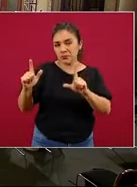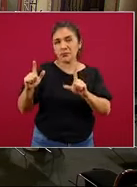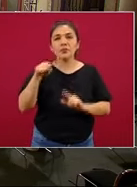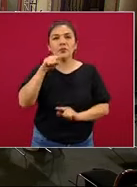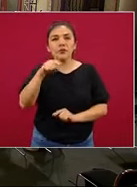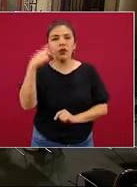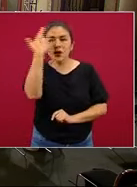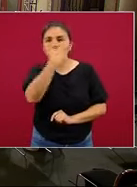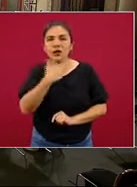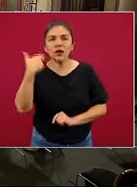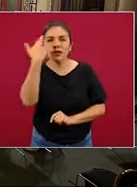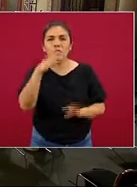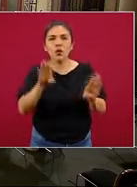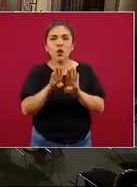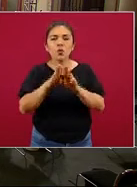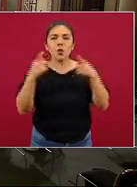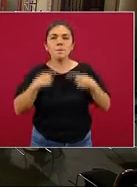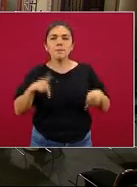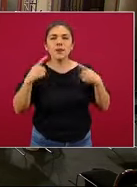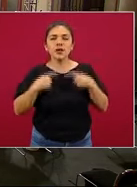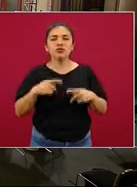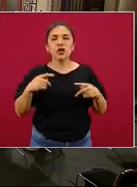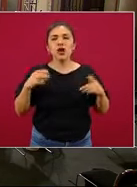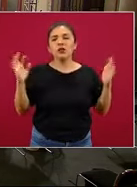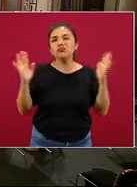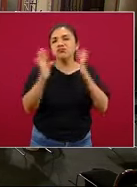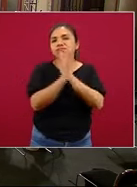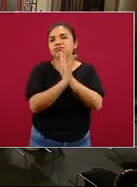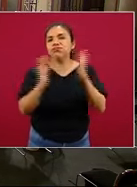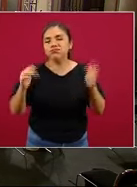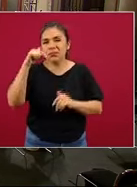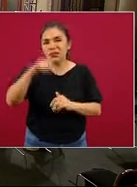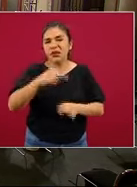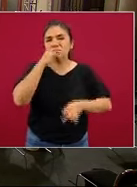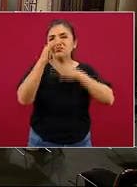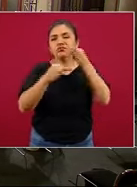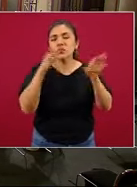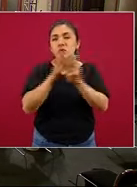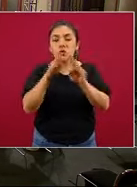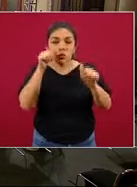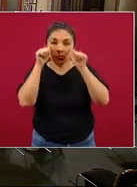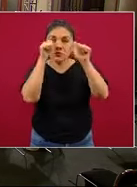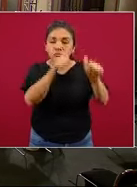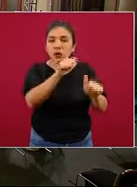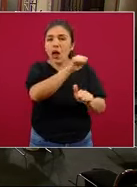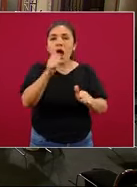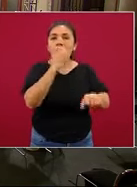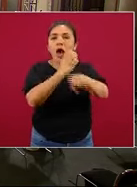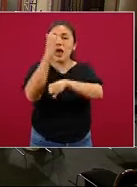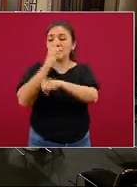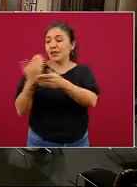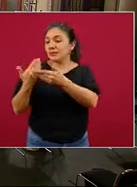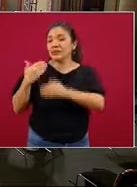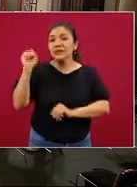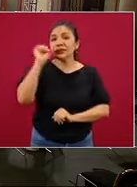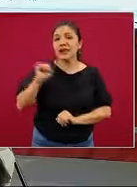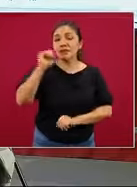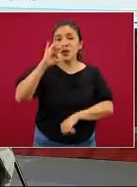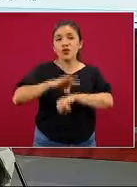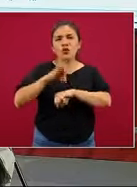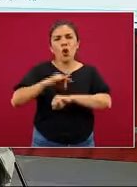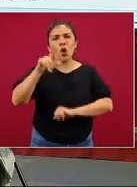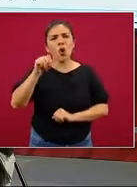a revisar la movilidad, los informes de movilidad comunitaria, enfocándonos en los estados que el sábado pasado el doctor López